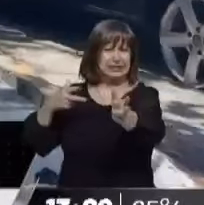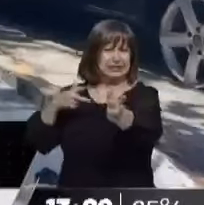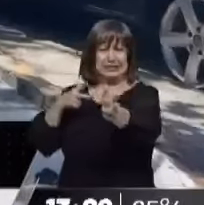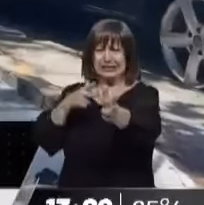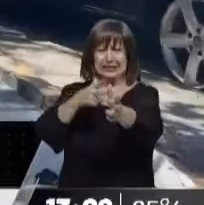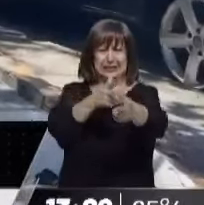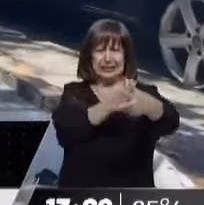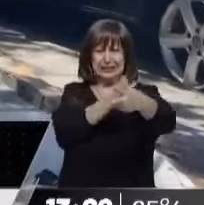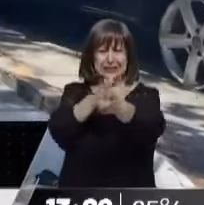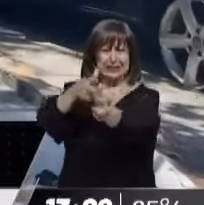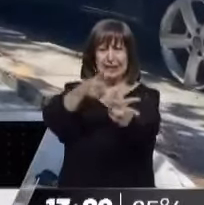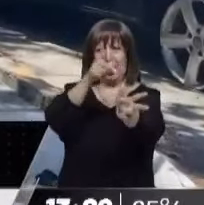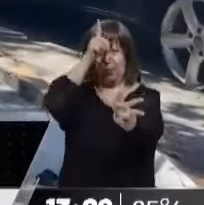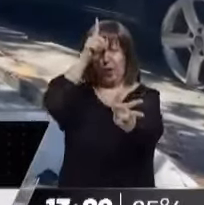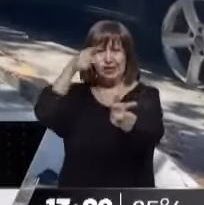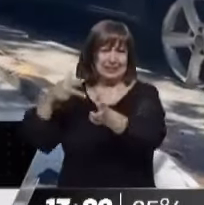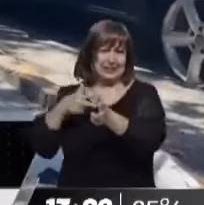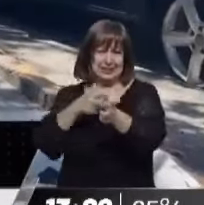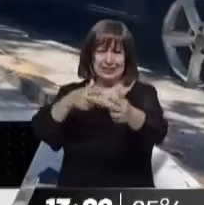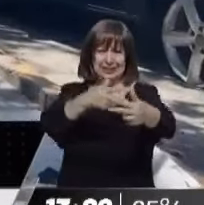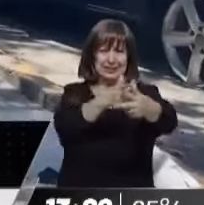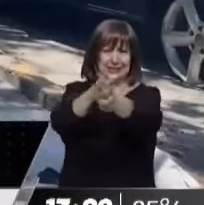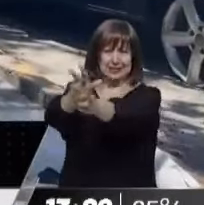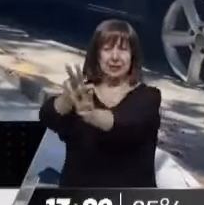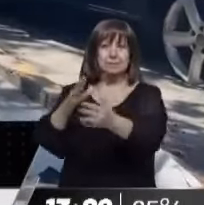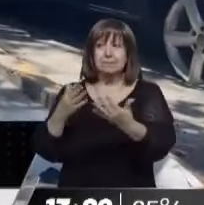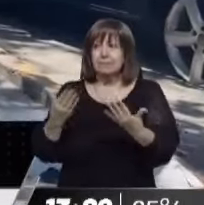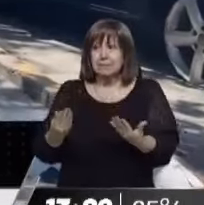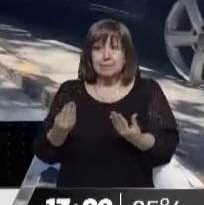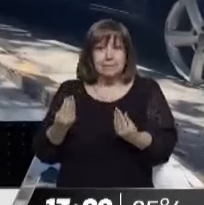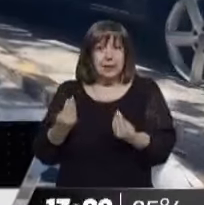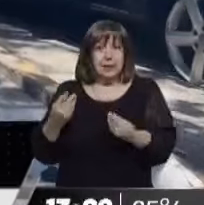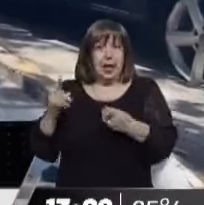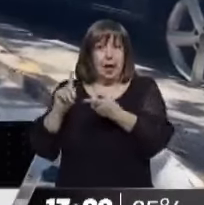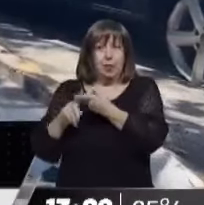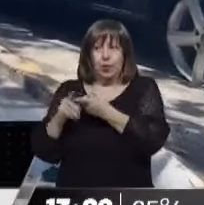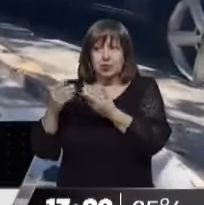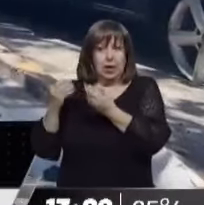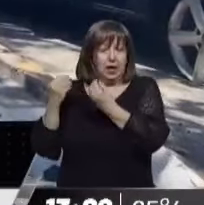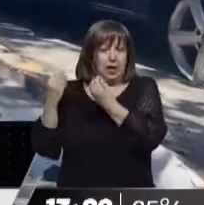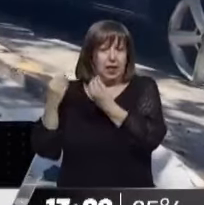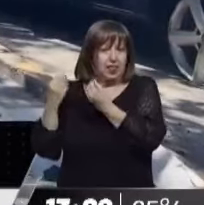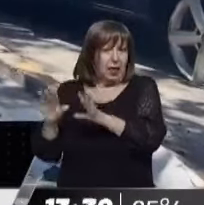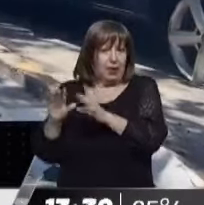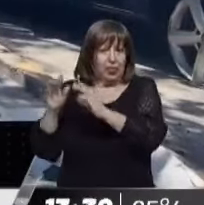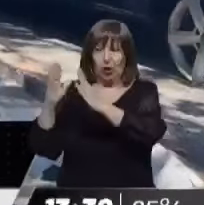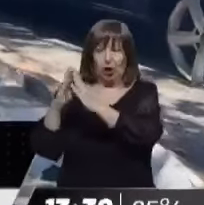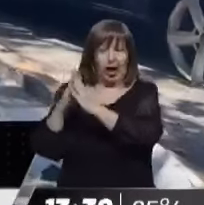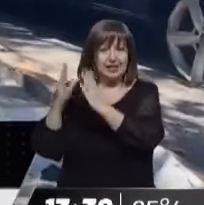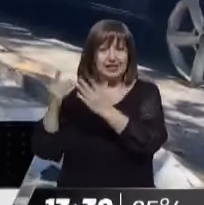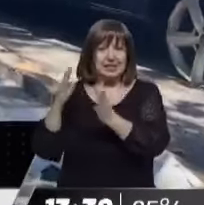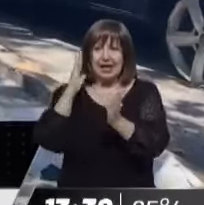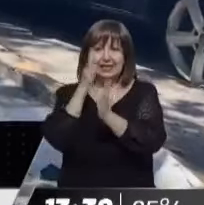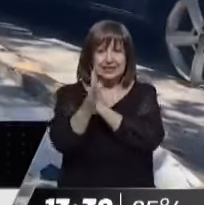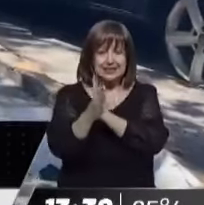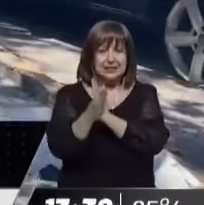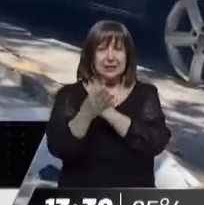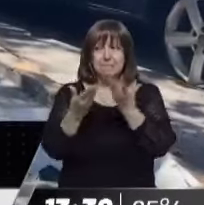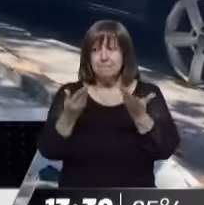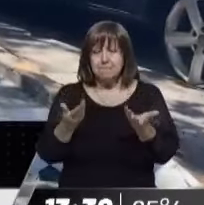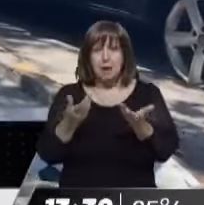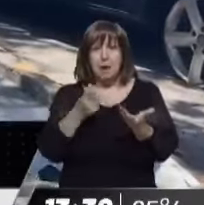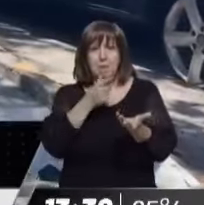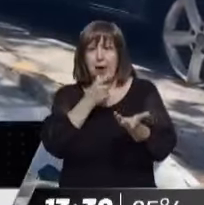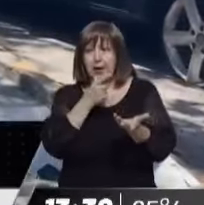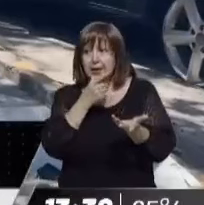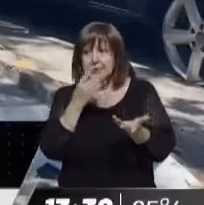viviendo en esa situación, digamos, dejando sí. a su esposa, muy joven, en un barrio cerrado, y eran delincuentes, por lo visto,